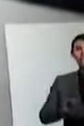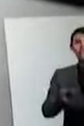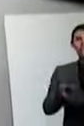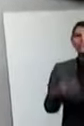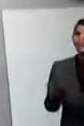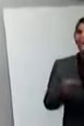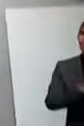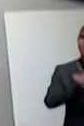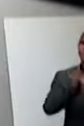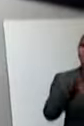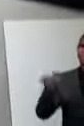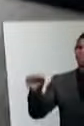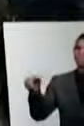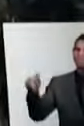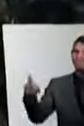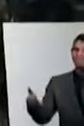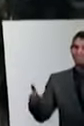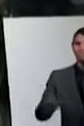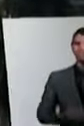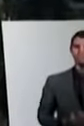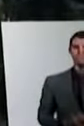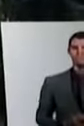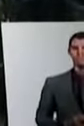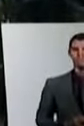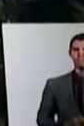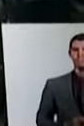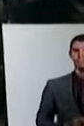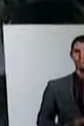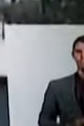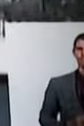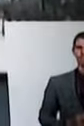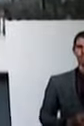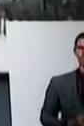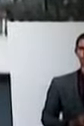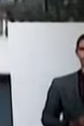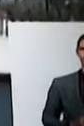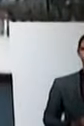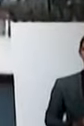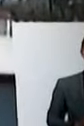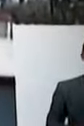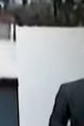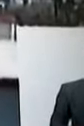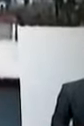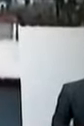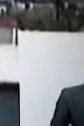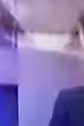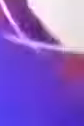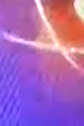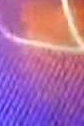Jíbara, Holguín, Magel Escalona y Judy González, Sistema Informativo de la Televisión Cubana.